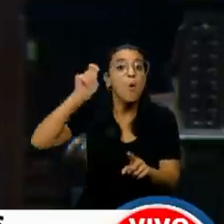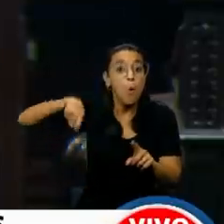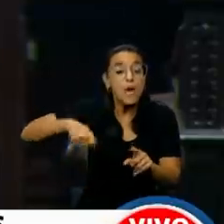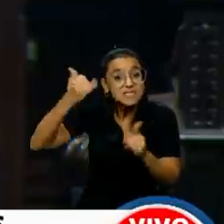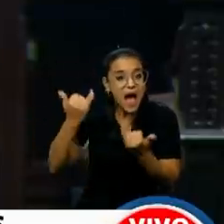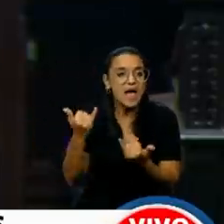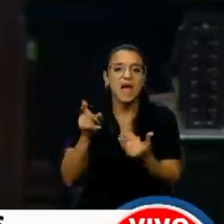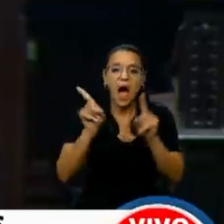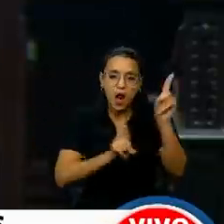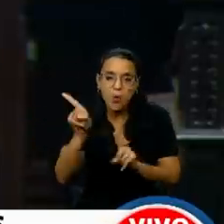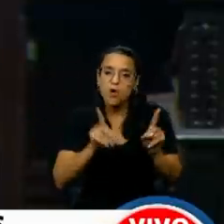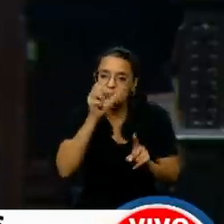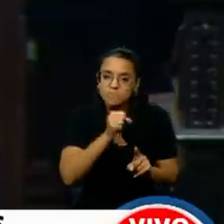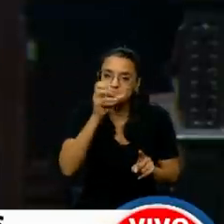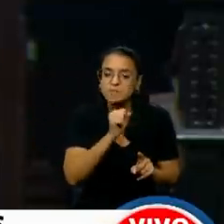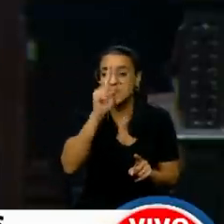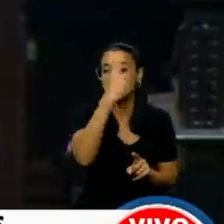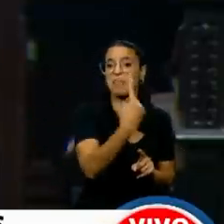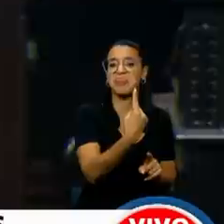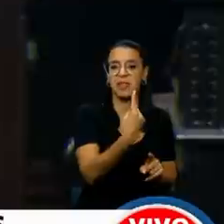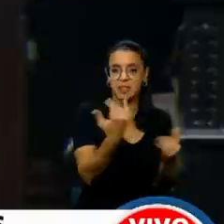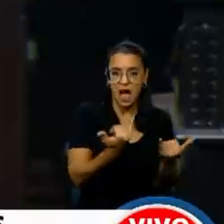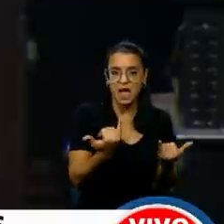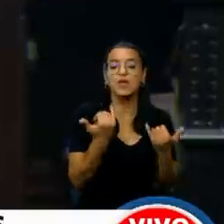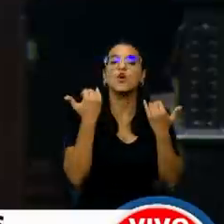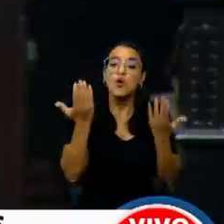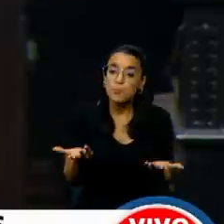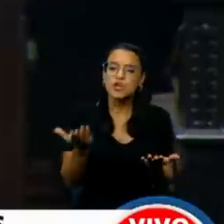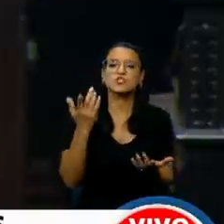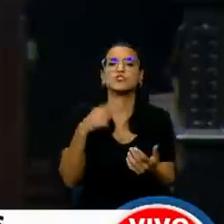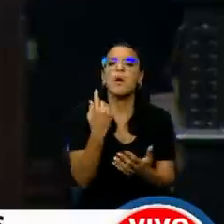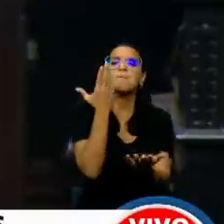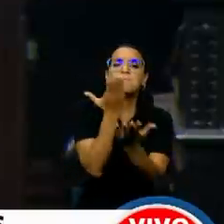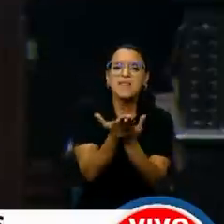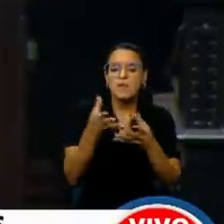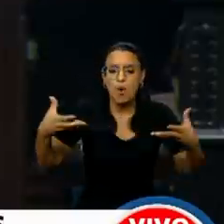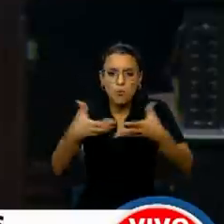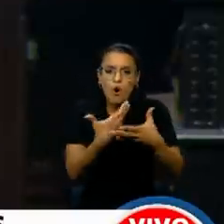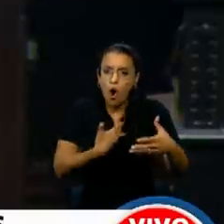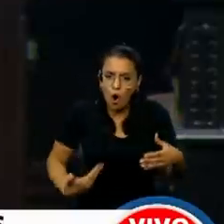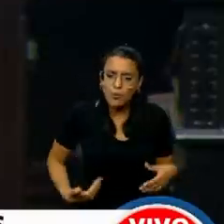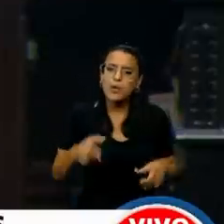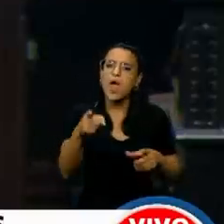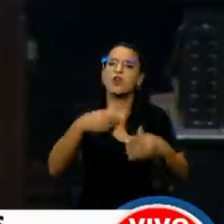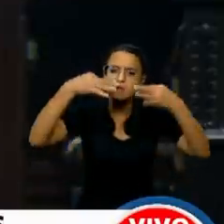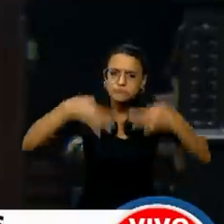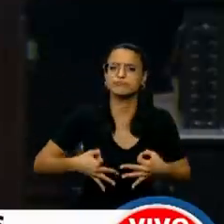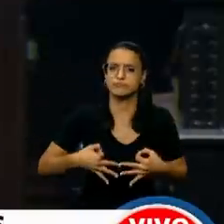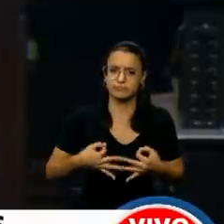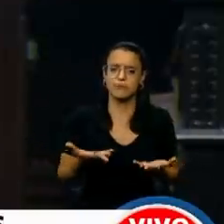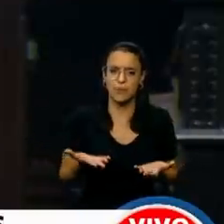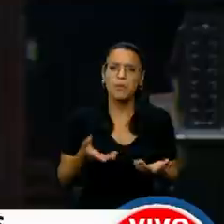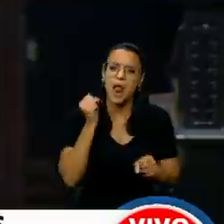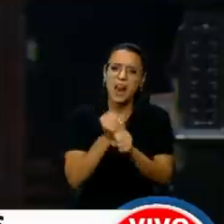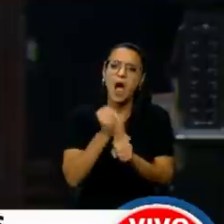que están resistiendo y que son independientes por eso les pedimos al oficialismo que se pongan los pantalones que se